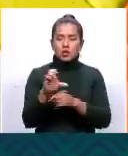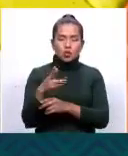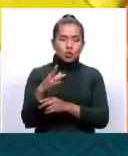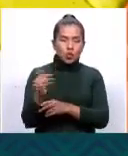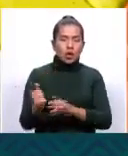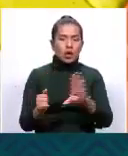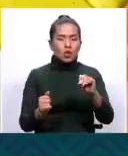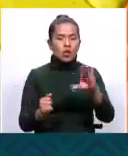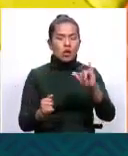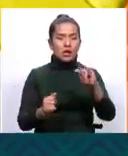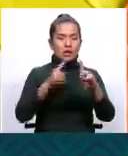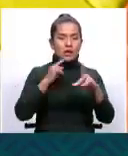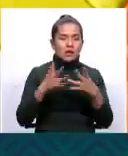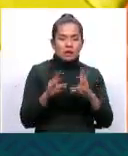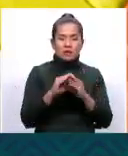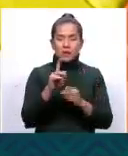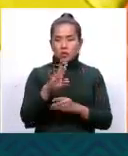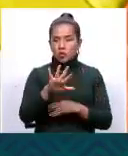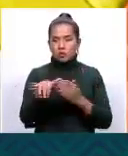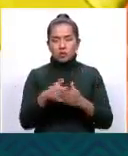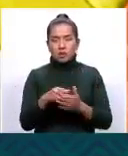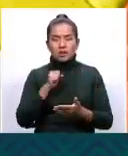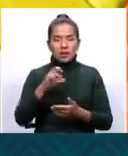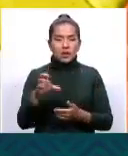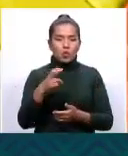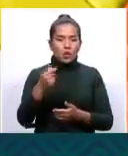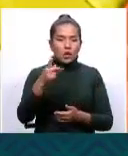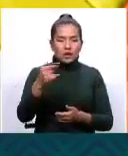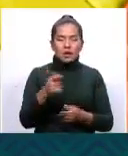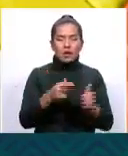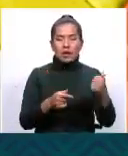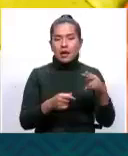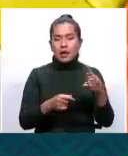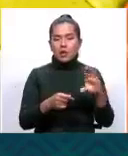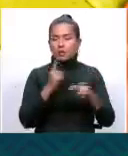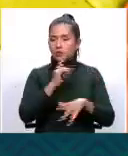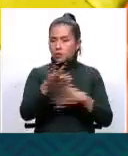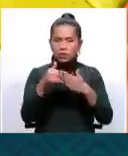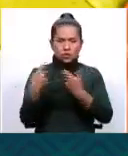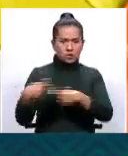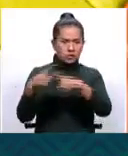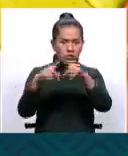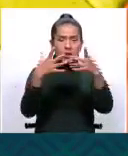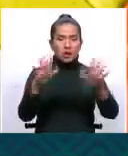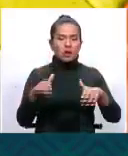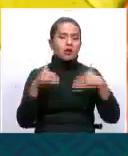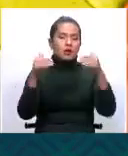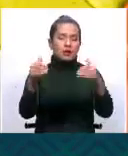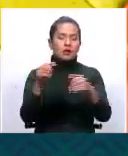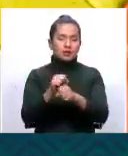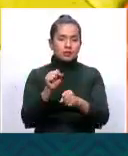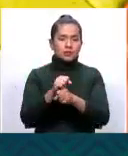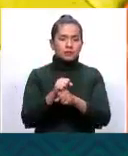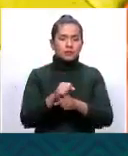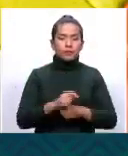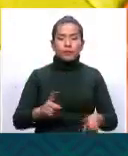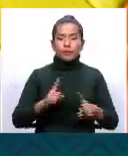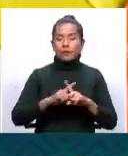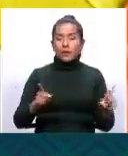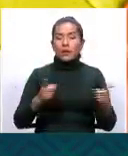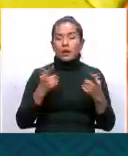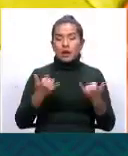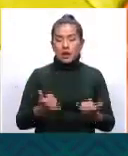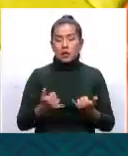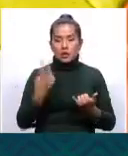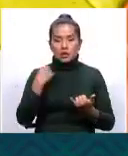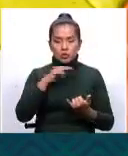Chuacocani, Guarina, Guatajata, Santiago de Huatan, Coraimes, que ya están en ejecución. Entonces, son